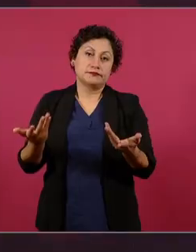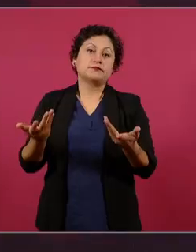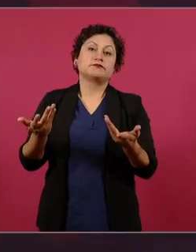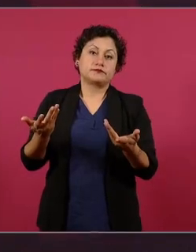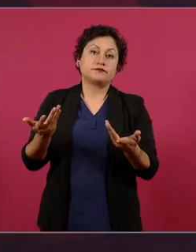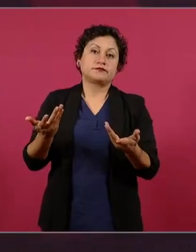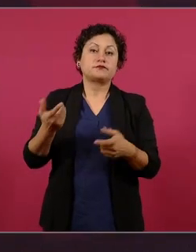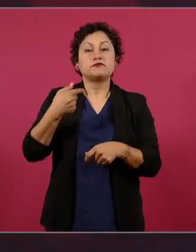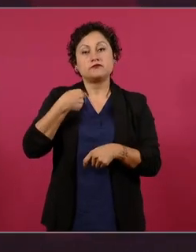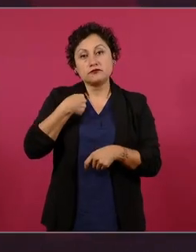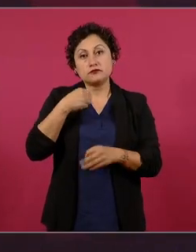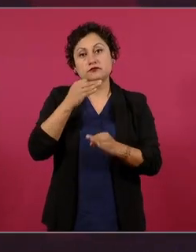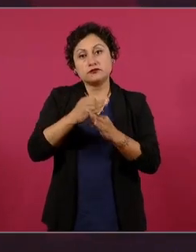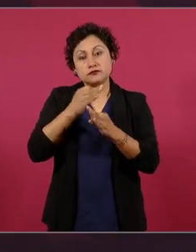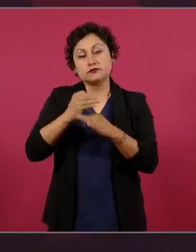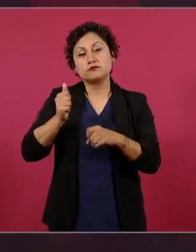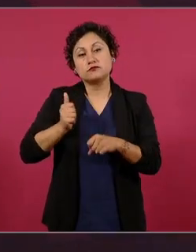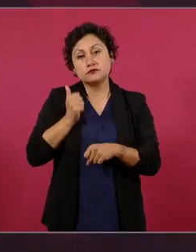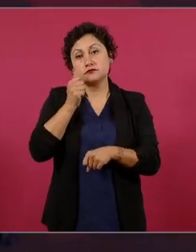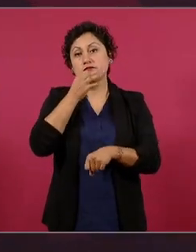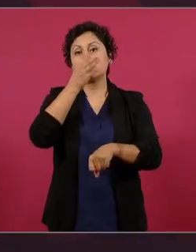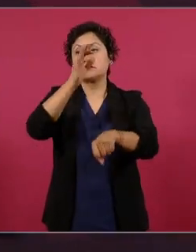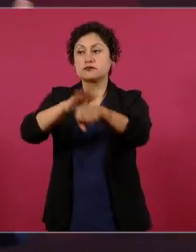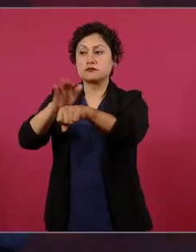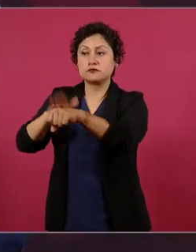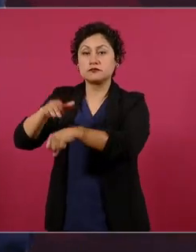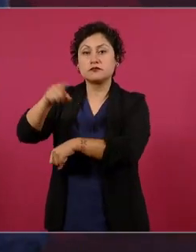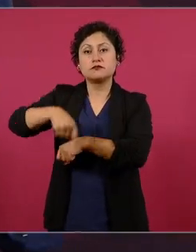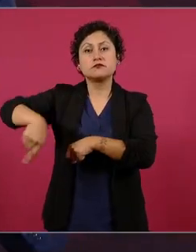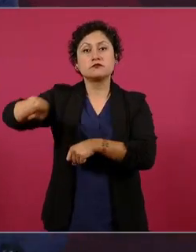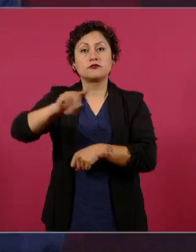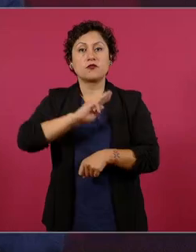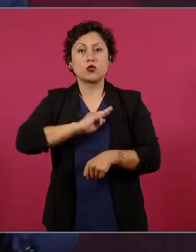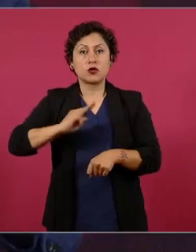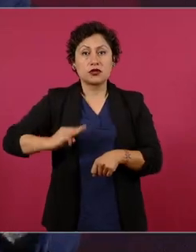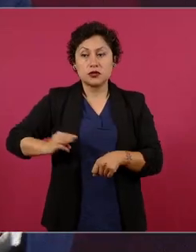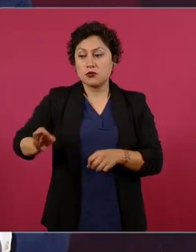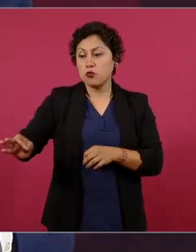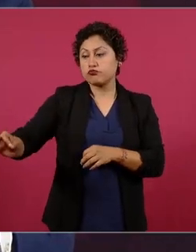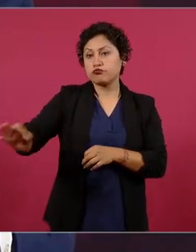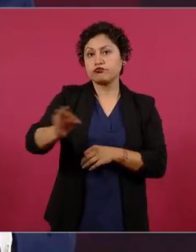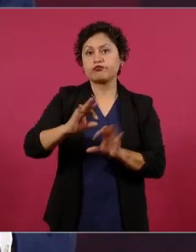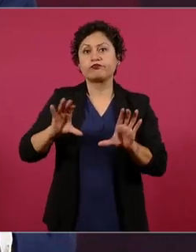comunidades a que se